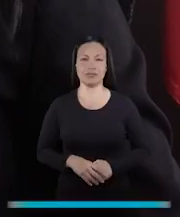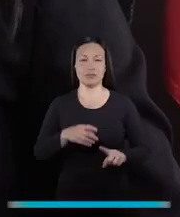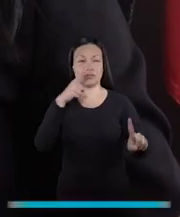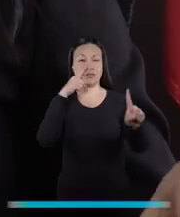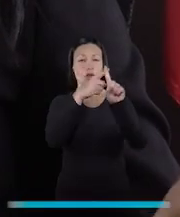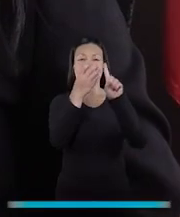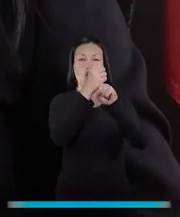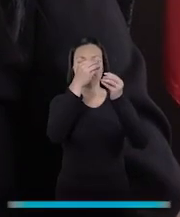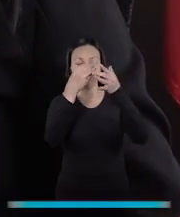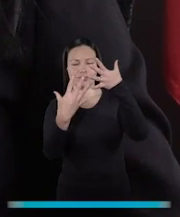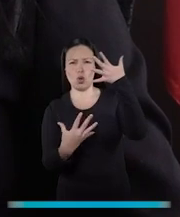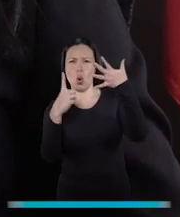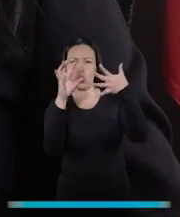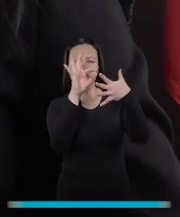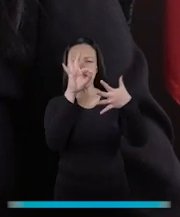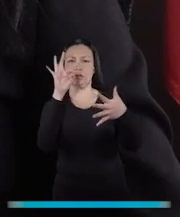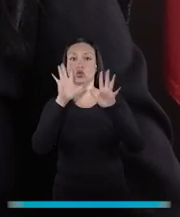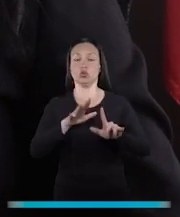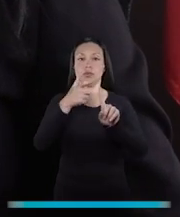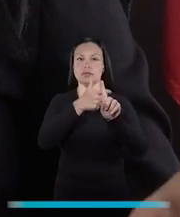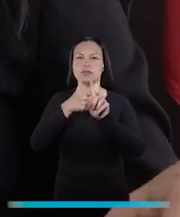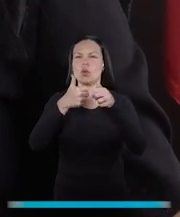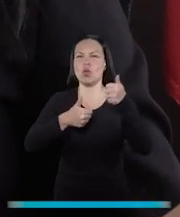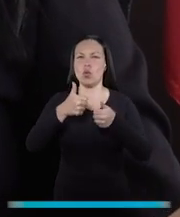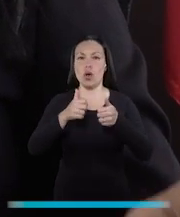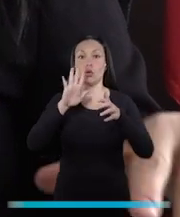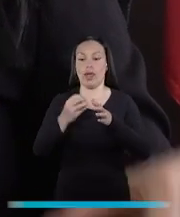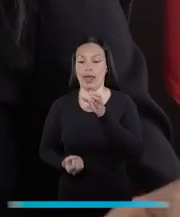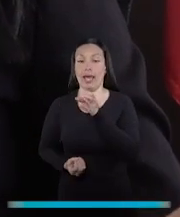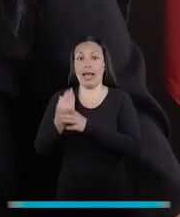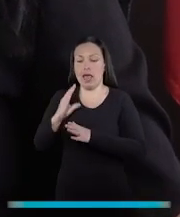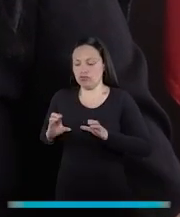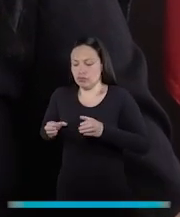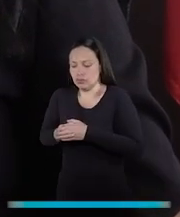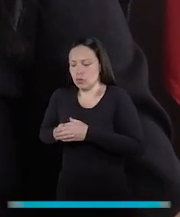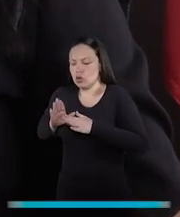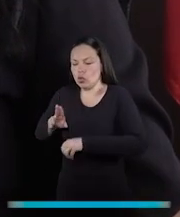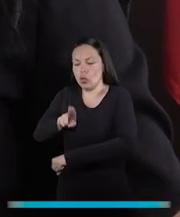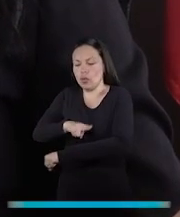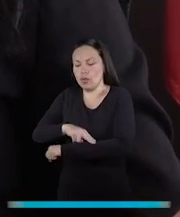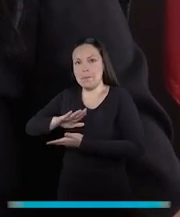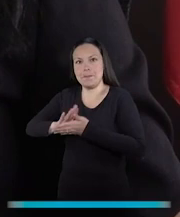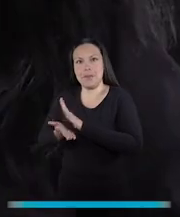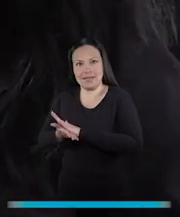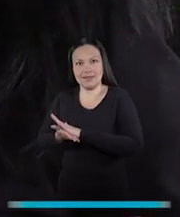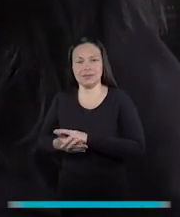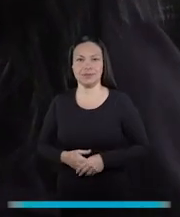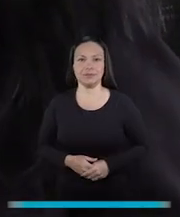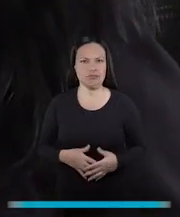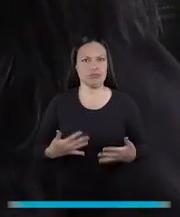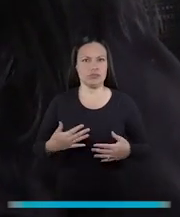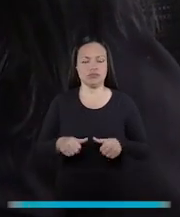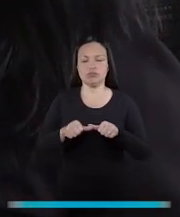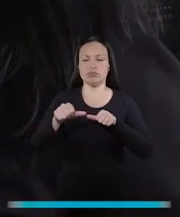uno de los logros más importantes de la procuraduría es la creación de la procuraduría delegada ante la jurisdicción especial para la paz en